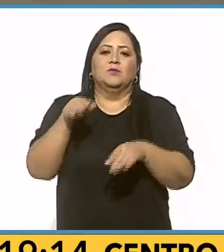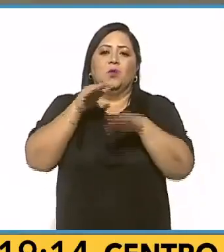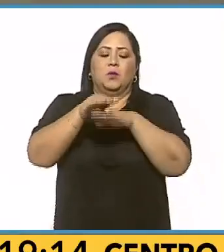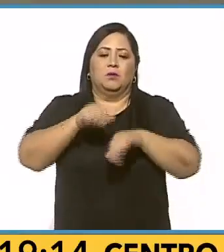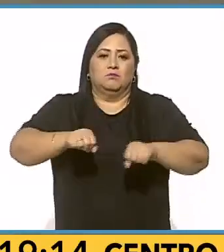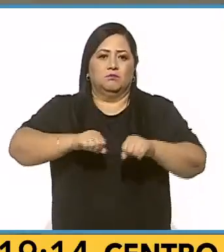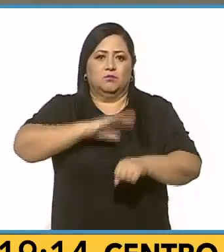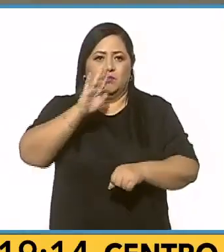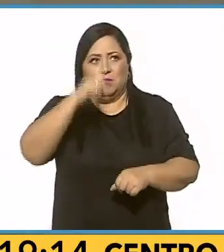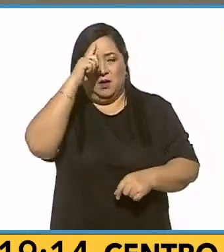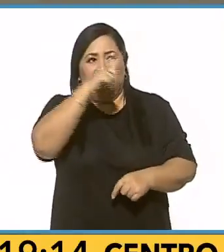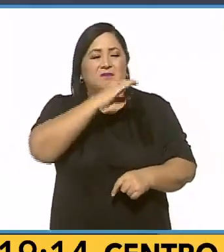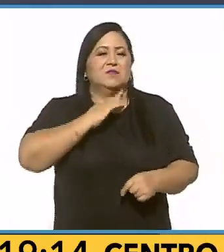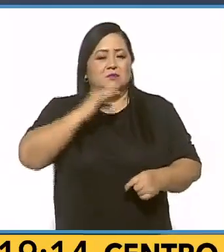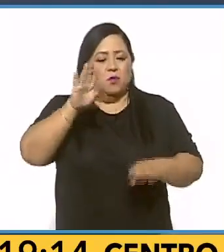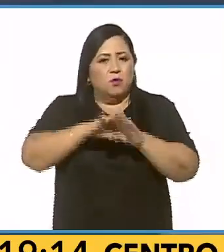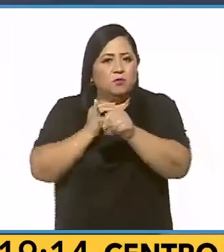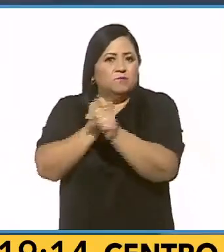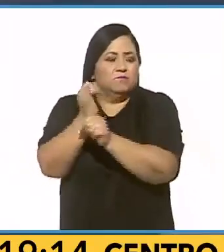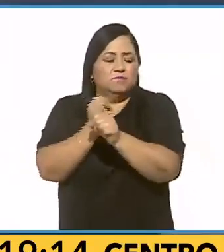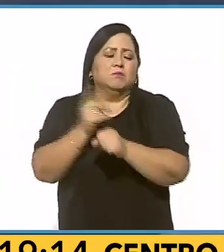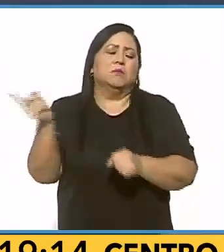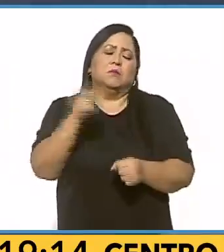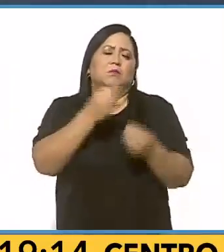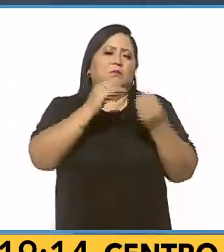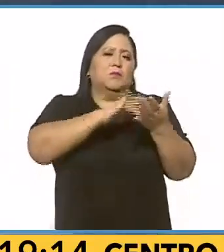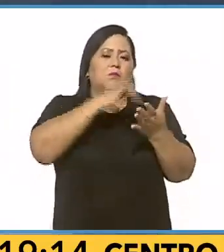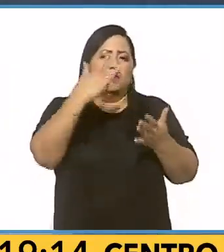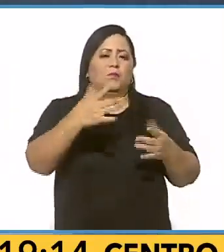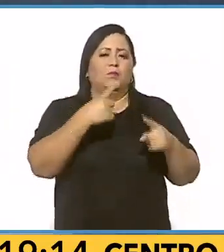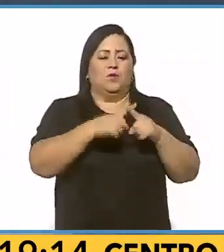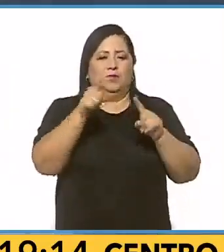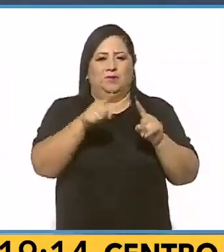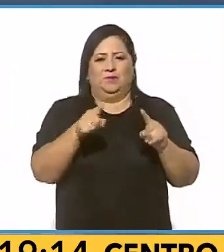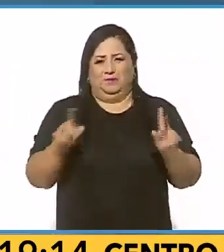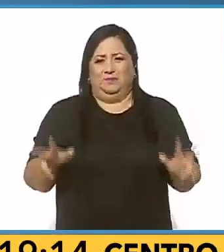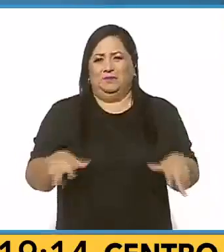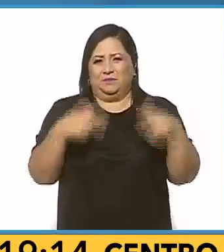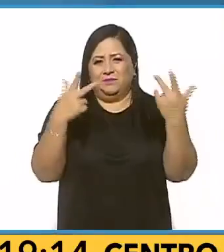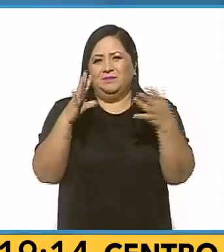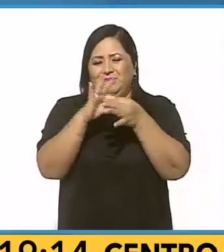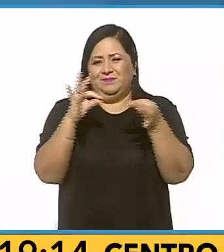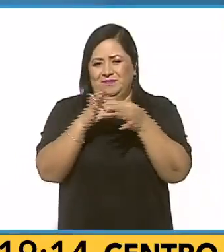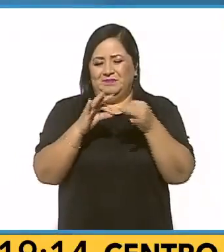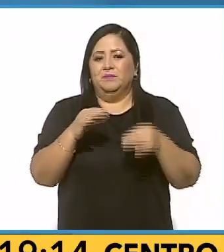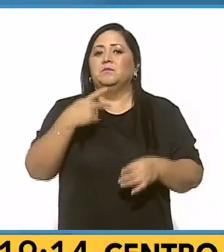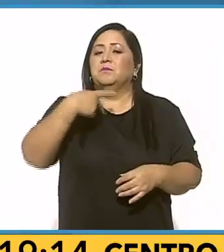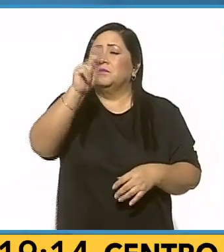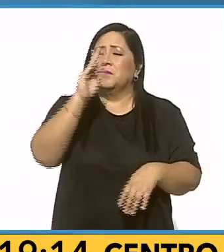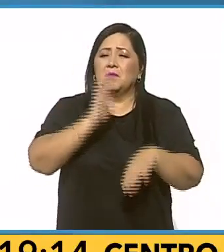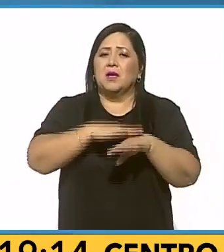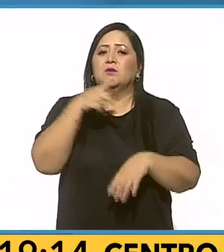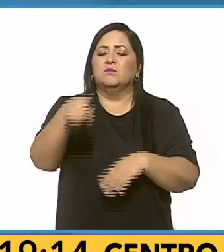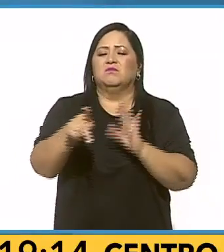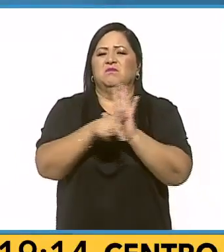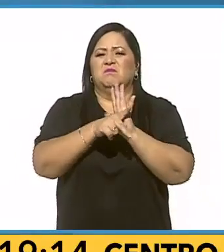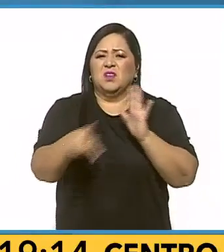pena de muerte de los fiscales. Muy bien. Ángel, te agradecemos muchísimo tu comunicación, pero sobre todo tu